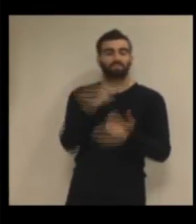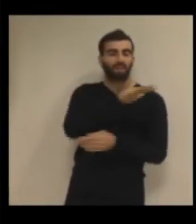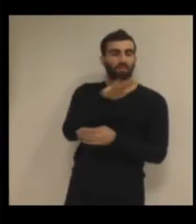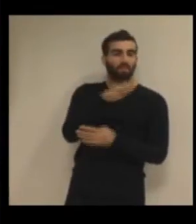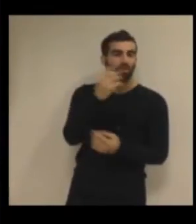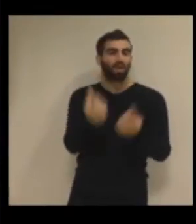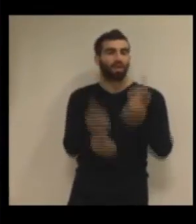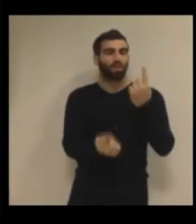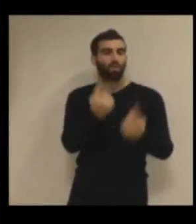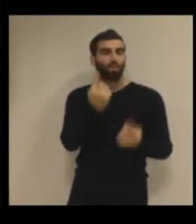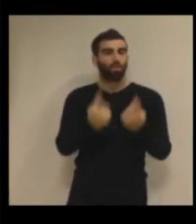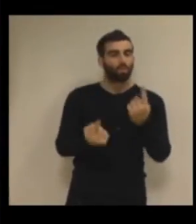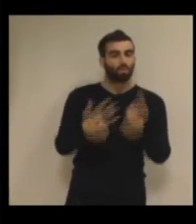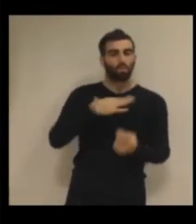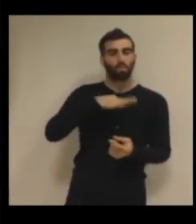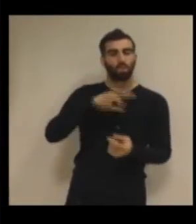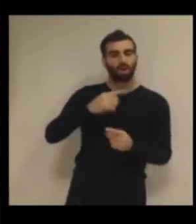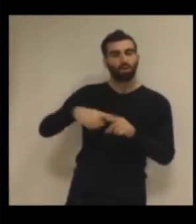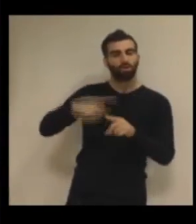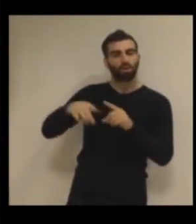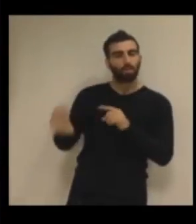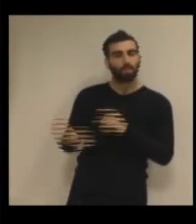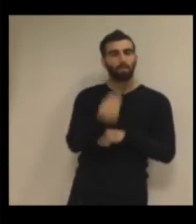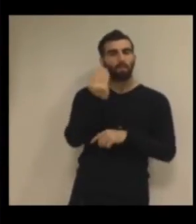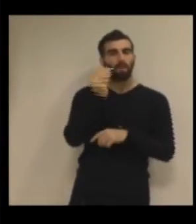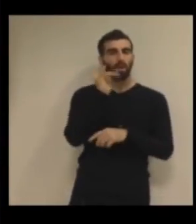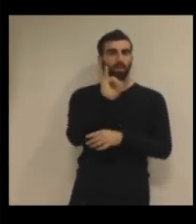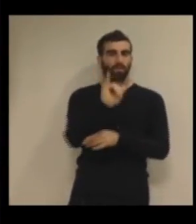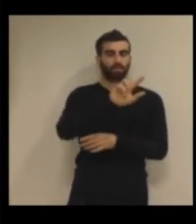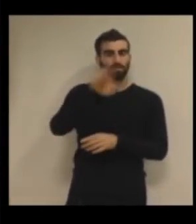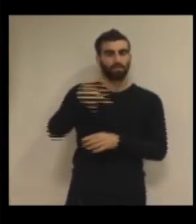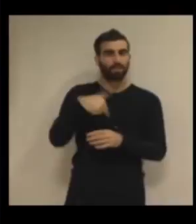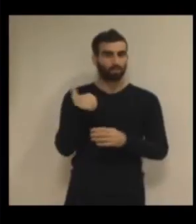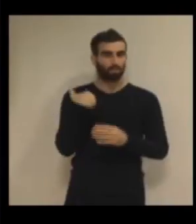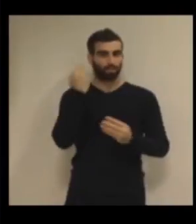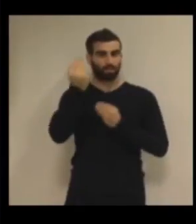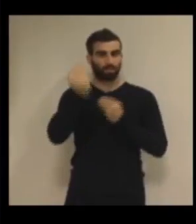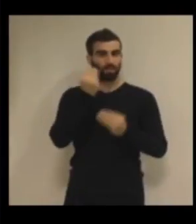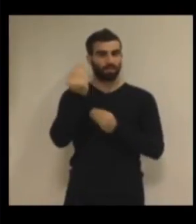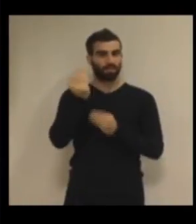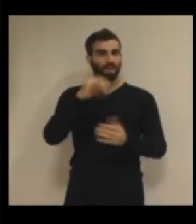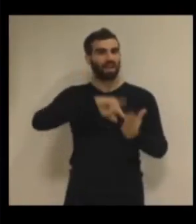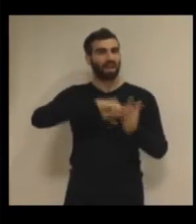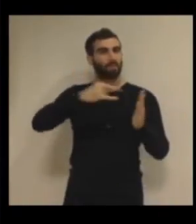han sugerido el participar en el proyecto de una forma